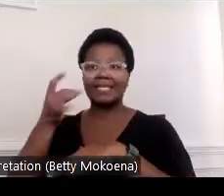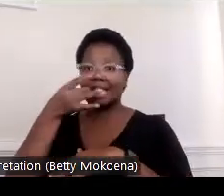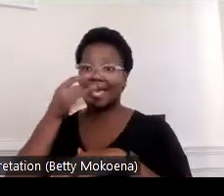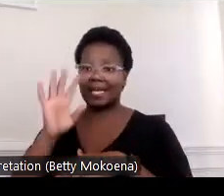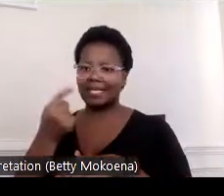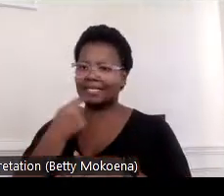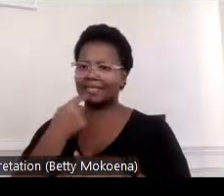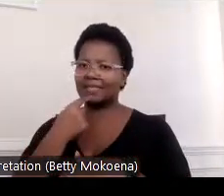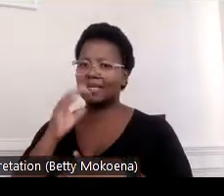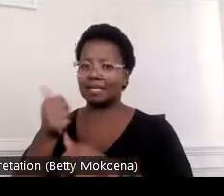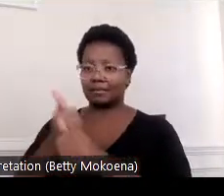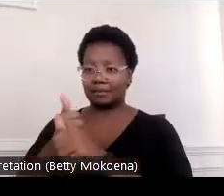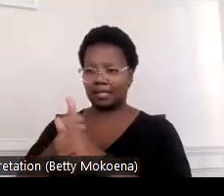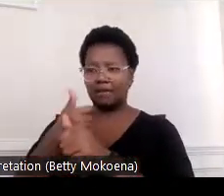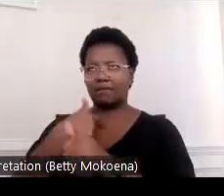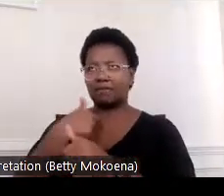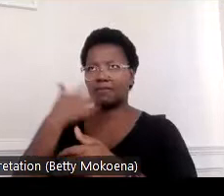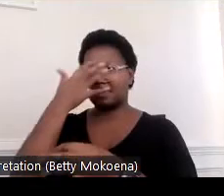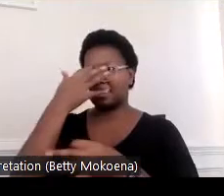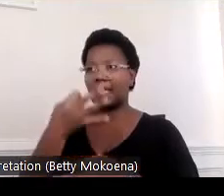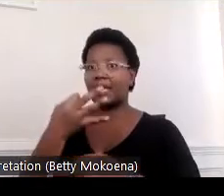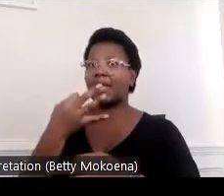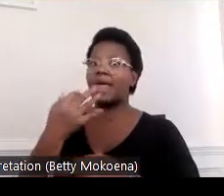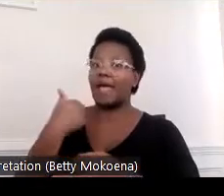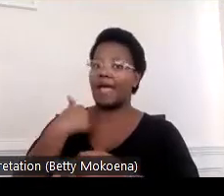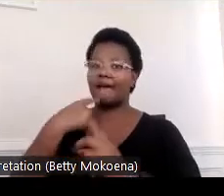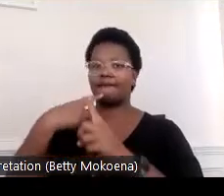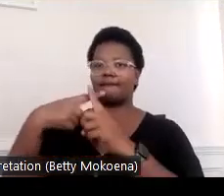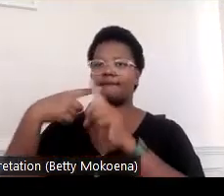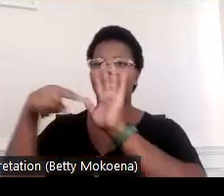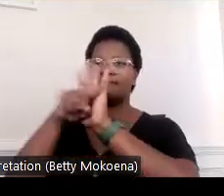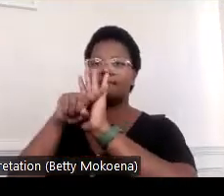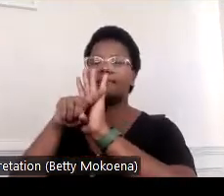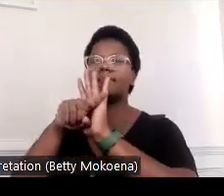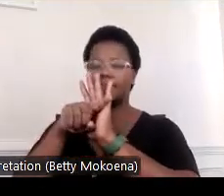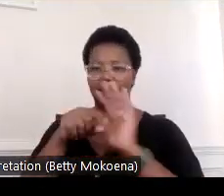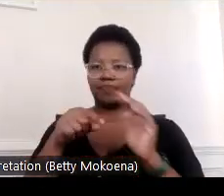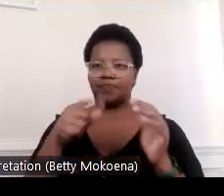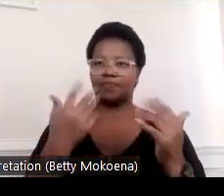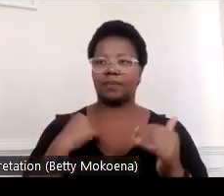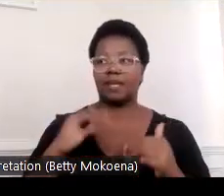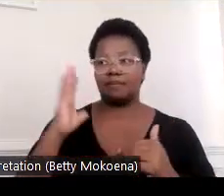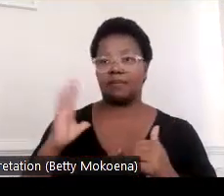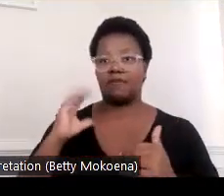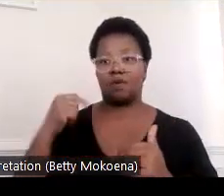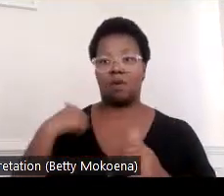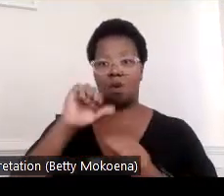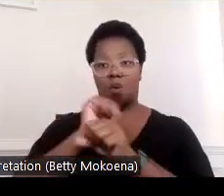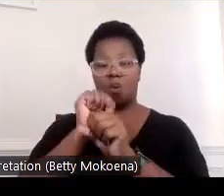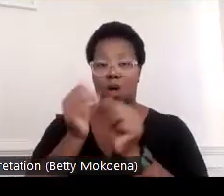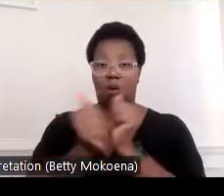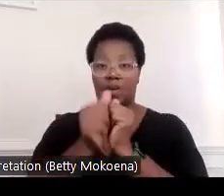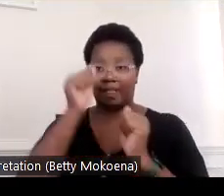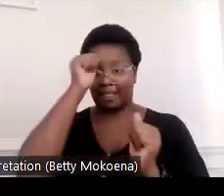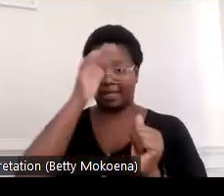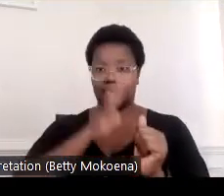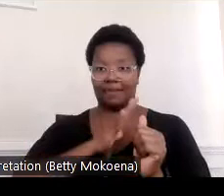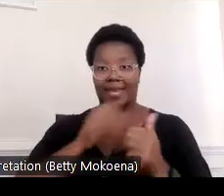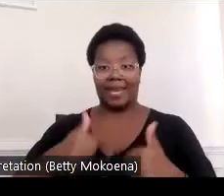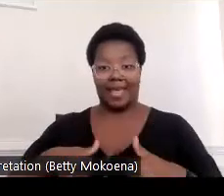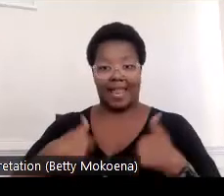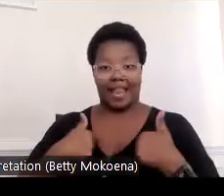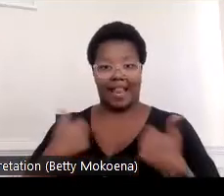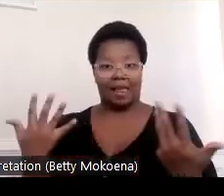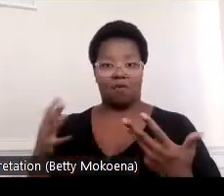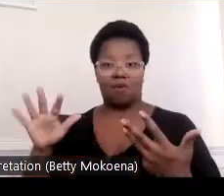un ejemplo y queremos también que ellos entiendan y Hay consecuencias Por ejemplo yo estaba trabajando con un